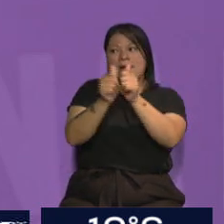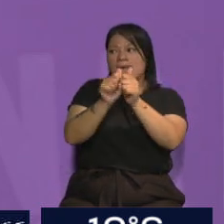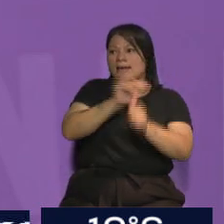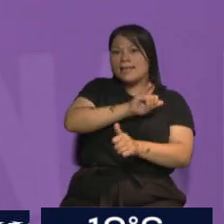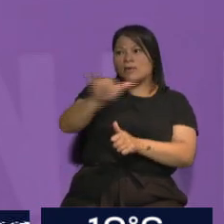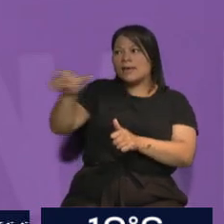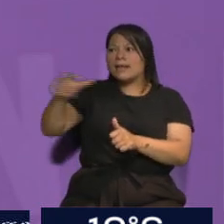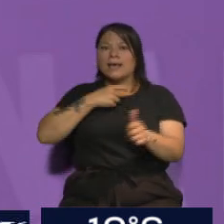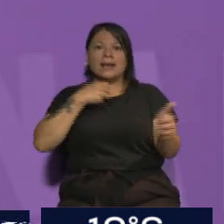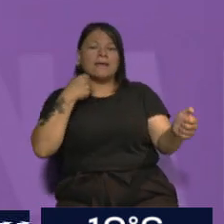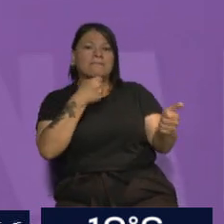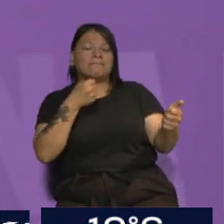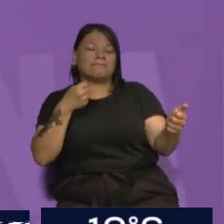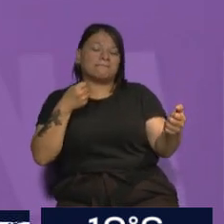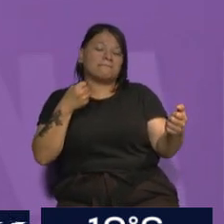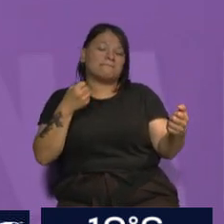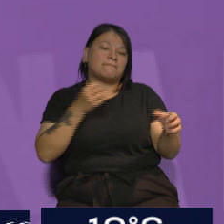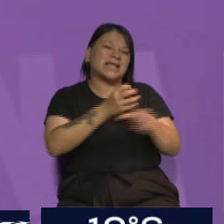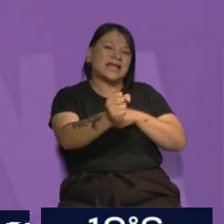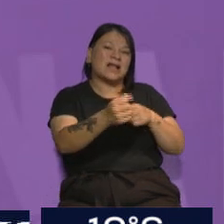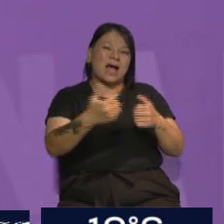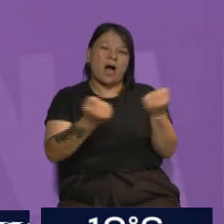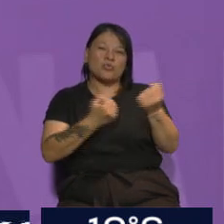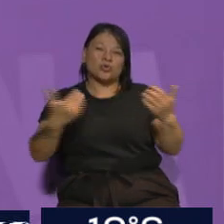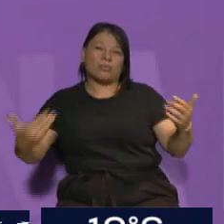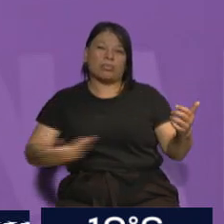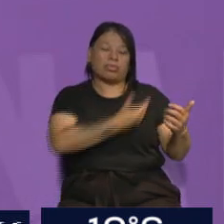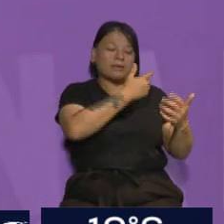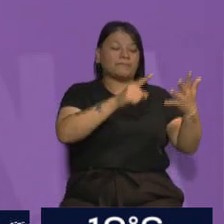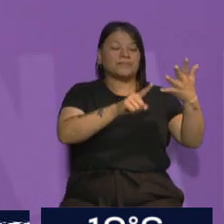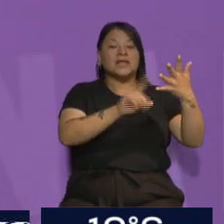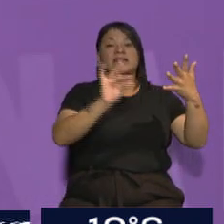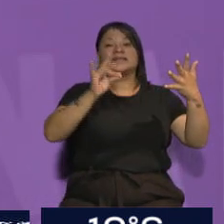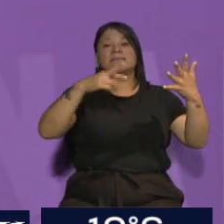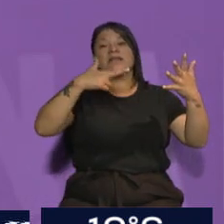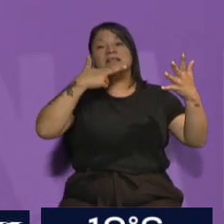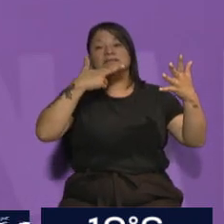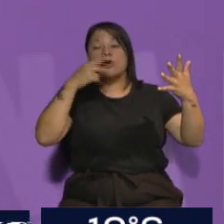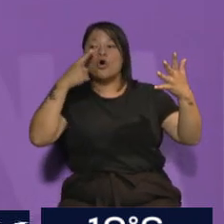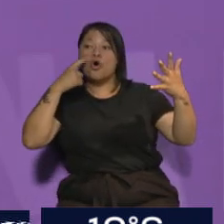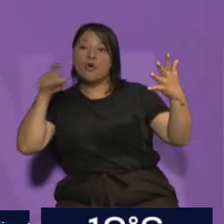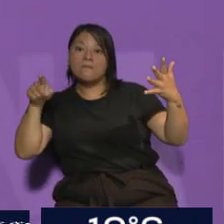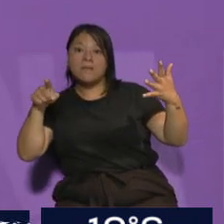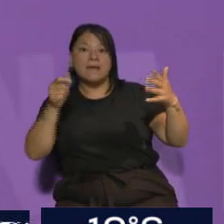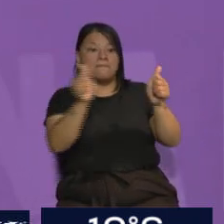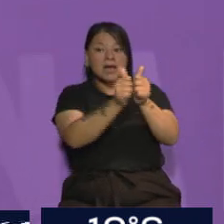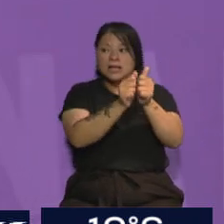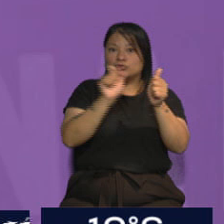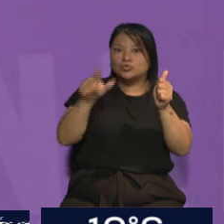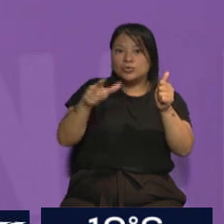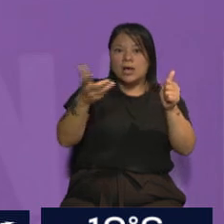intentar matarla al chocar de frente. Y el 17 de diciembre, un hombre roció y prendió fuego a su pareja.